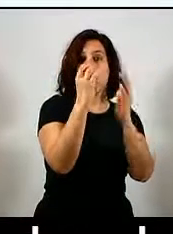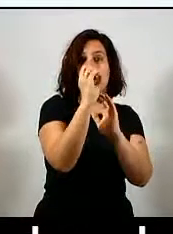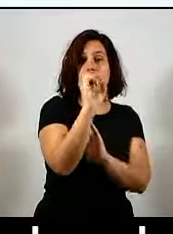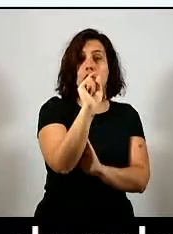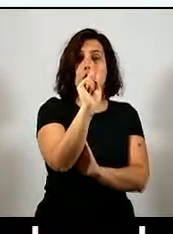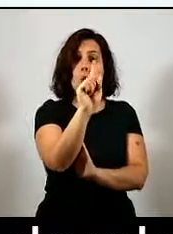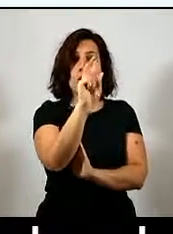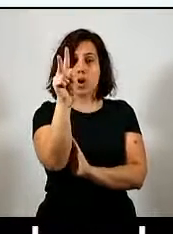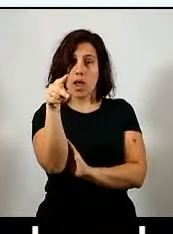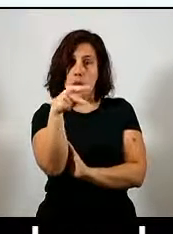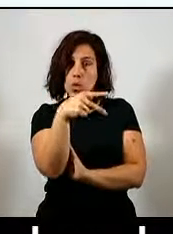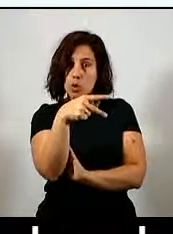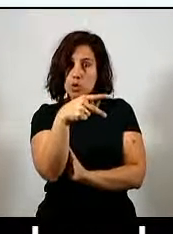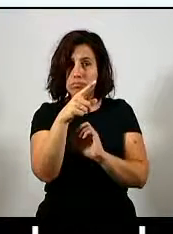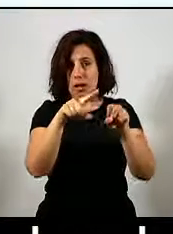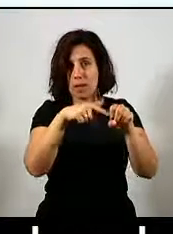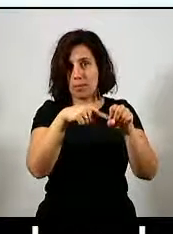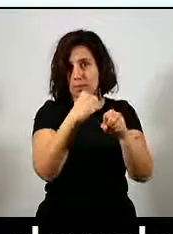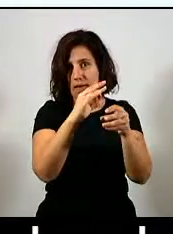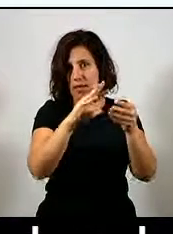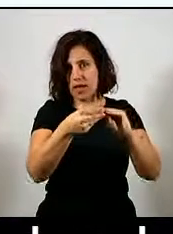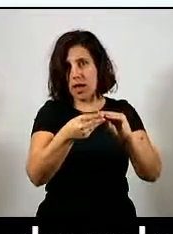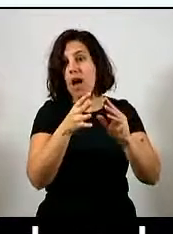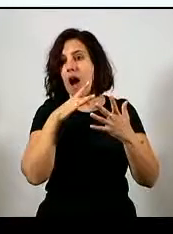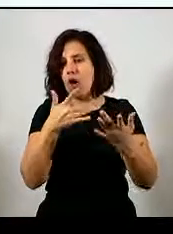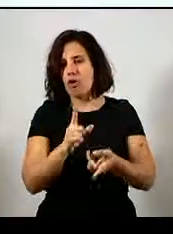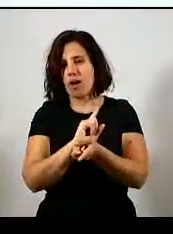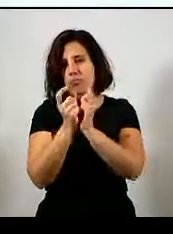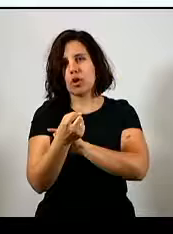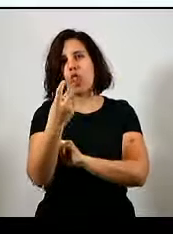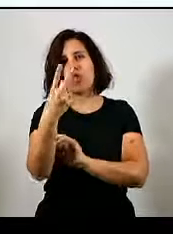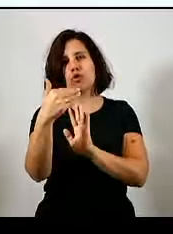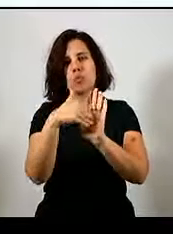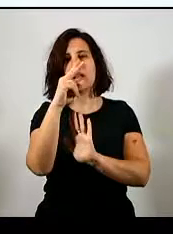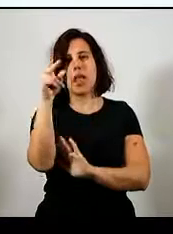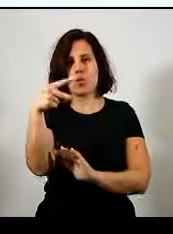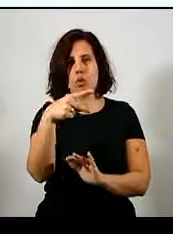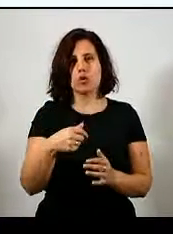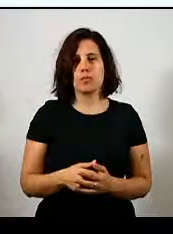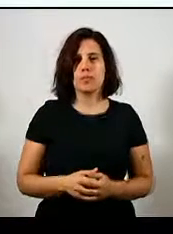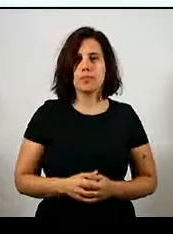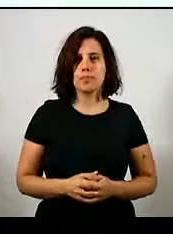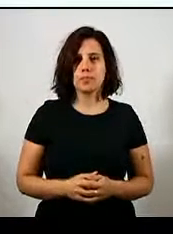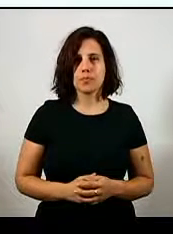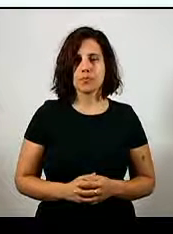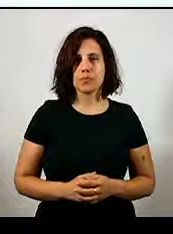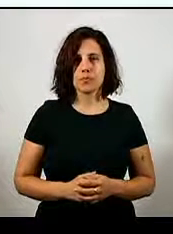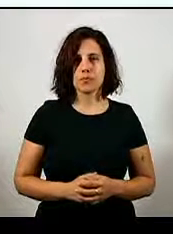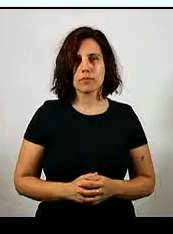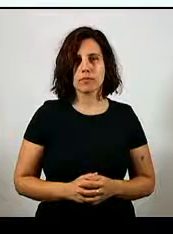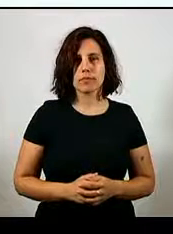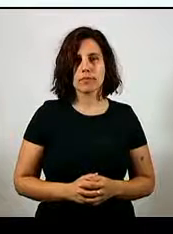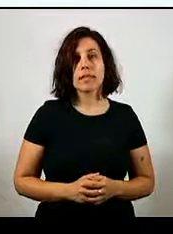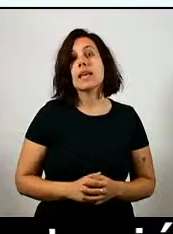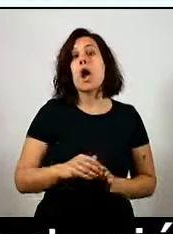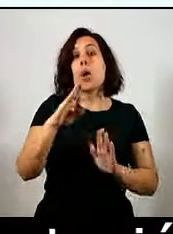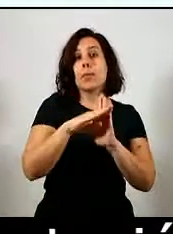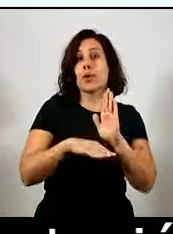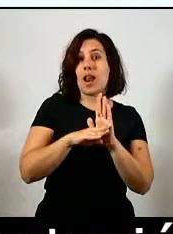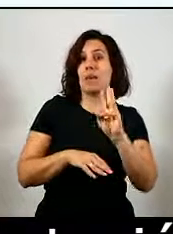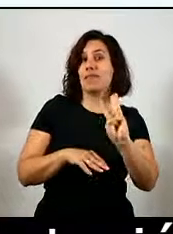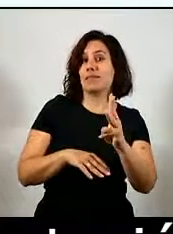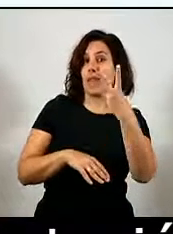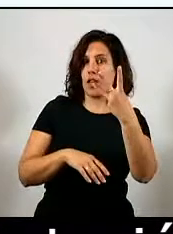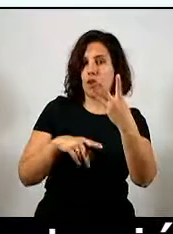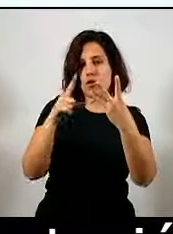en la normativa anterior a 2.000 euros por cada adaptación en la nueva normativa. Y el tercer programa, el programa del